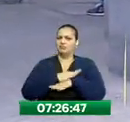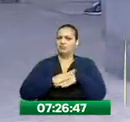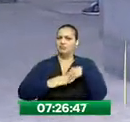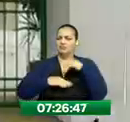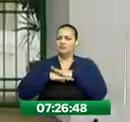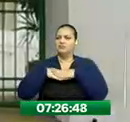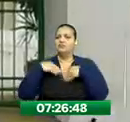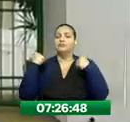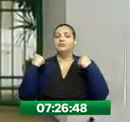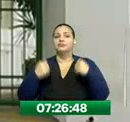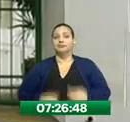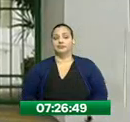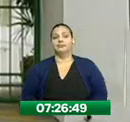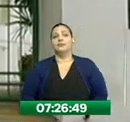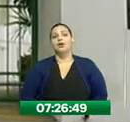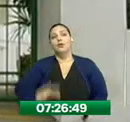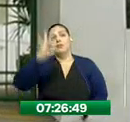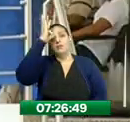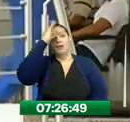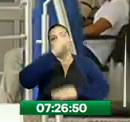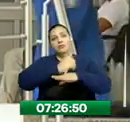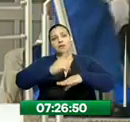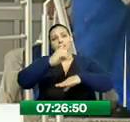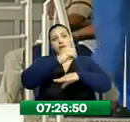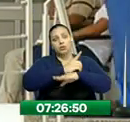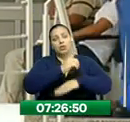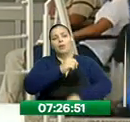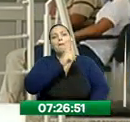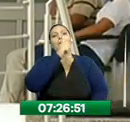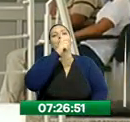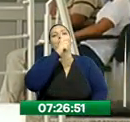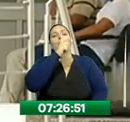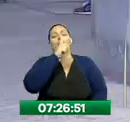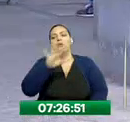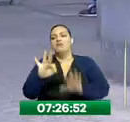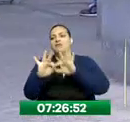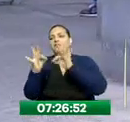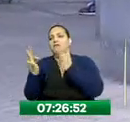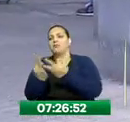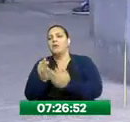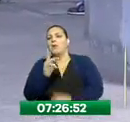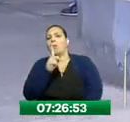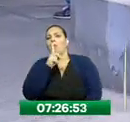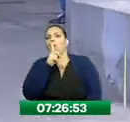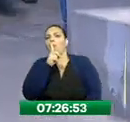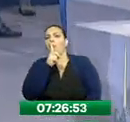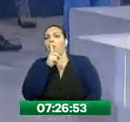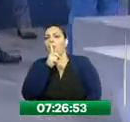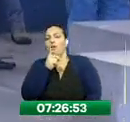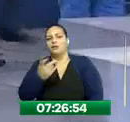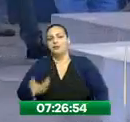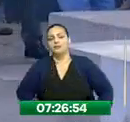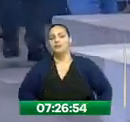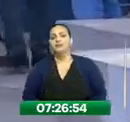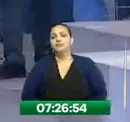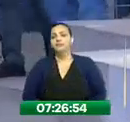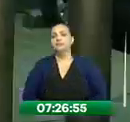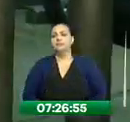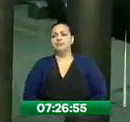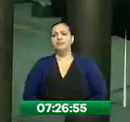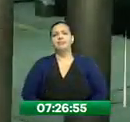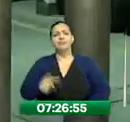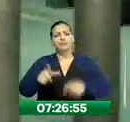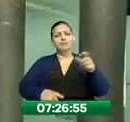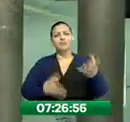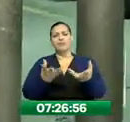del director del hospital se han pronunciado sobre esta emergencia que viven en carne y hueso. La delincuencia organizada